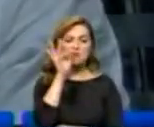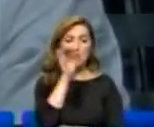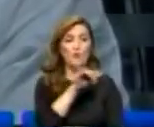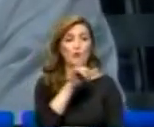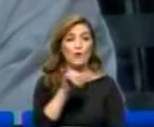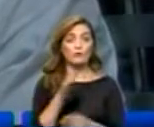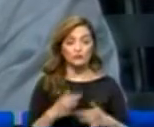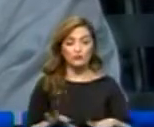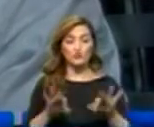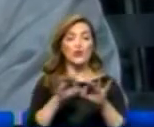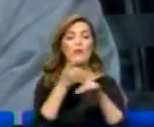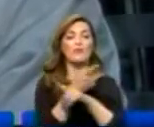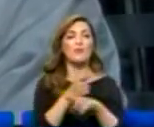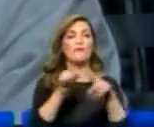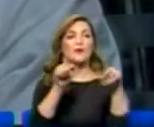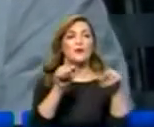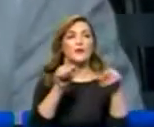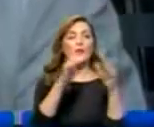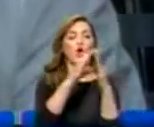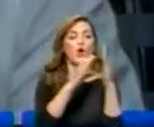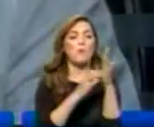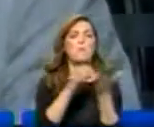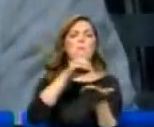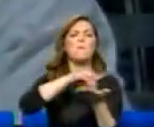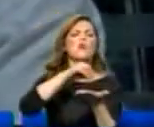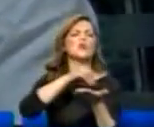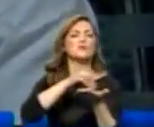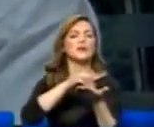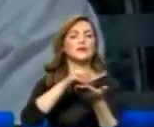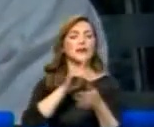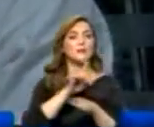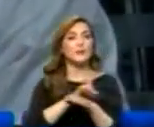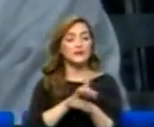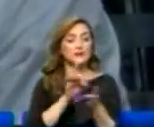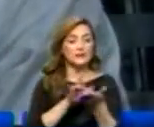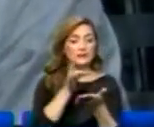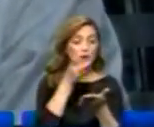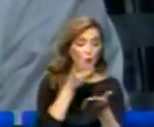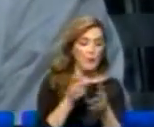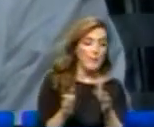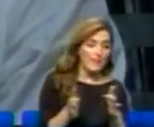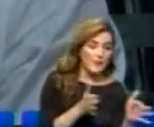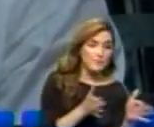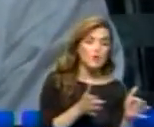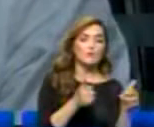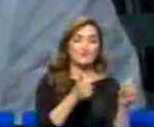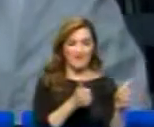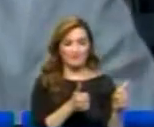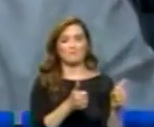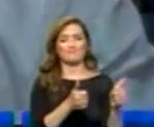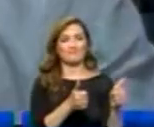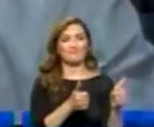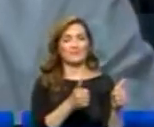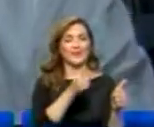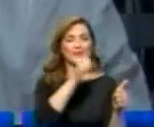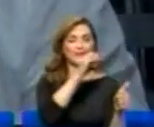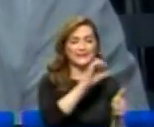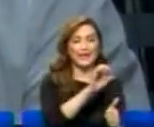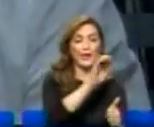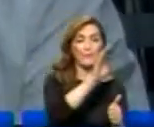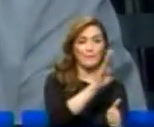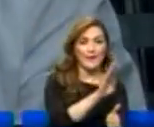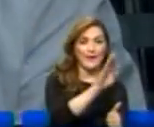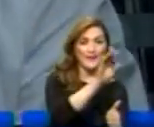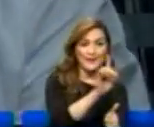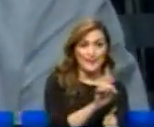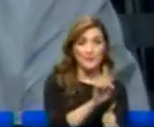lo importante? Diferenciar el componente que es medicinal del que no es medicinal. El medicinal es el CBD, que esto de